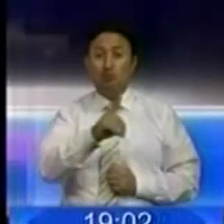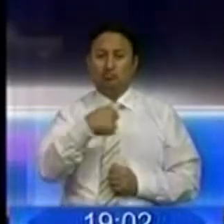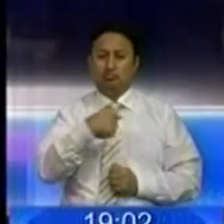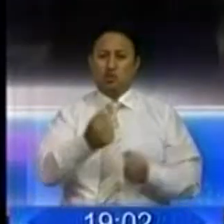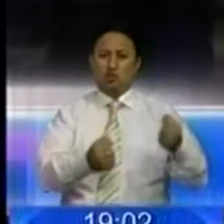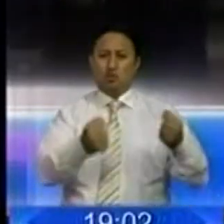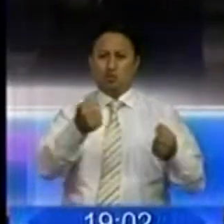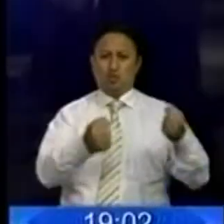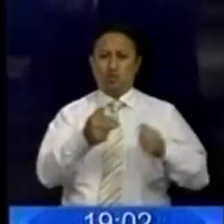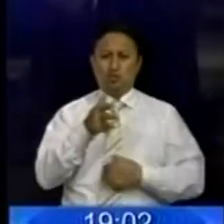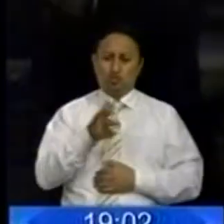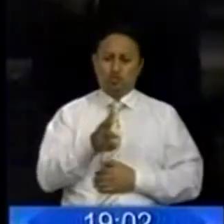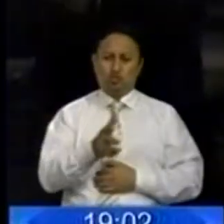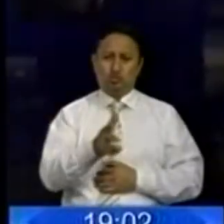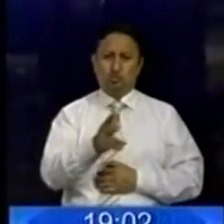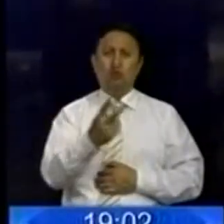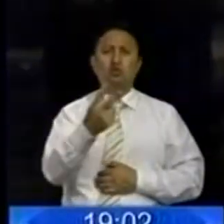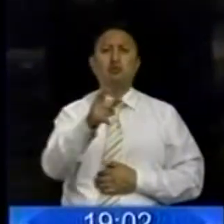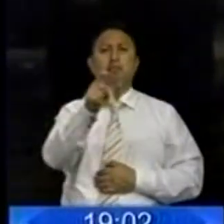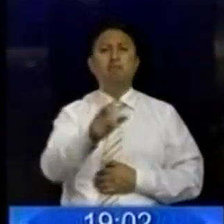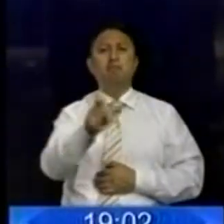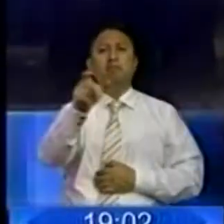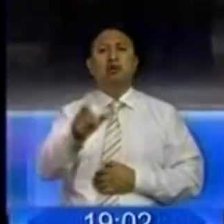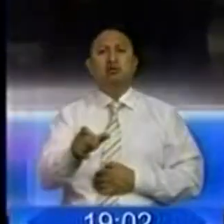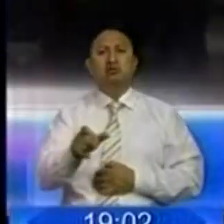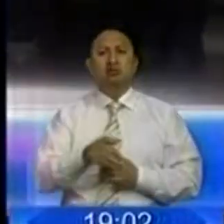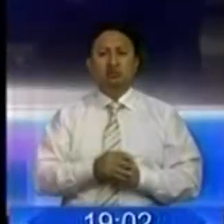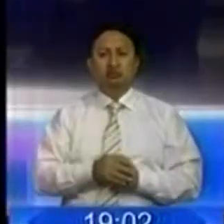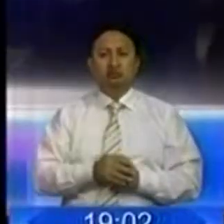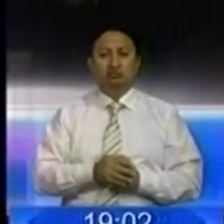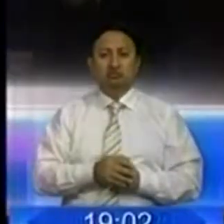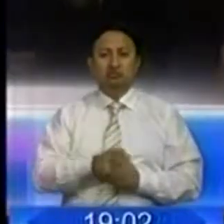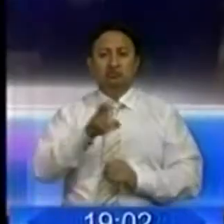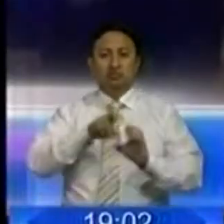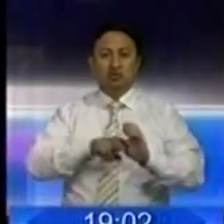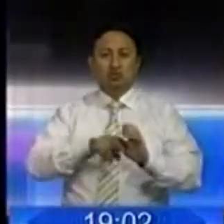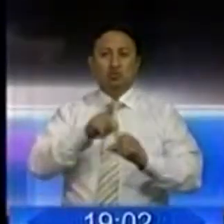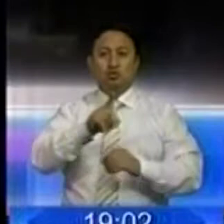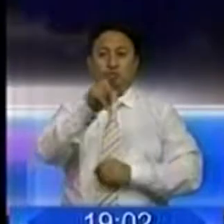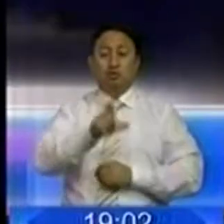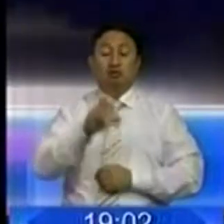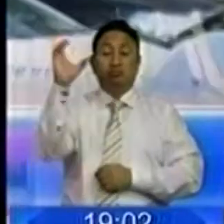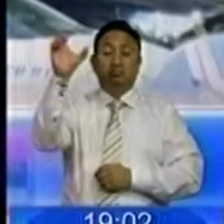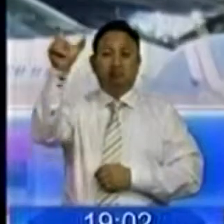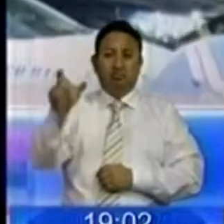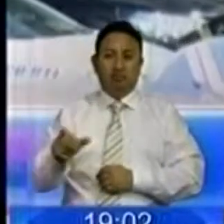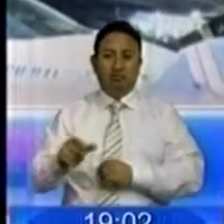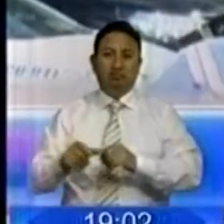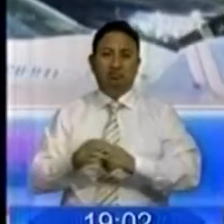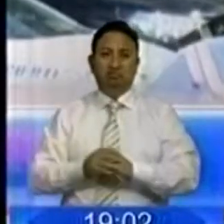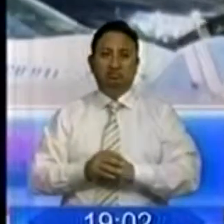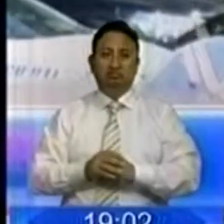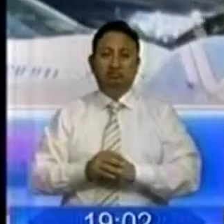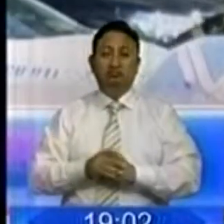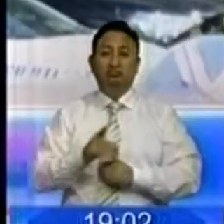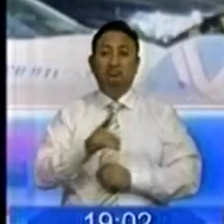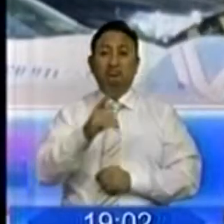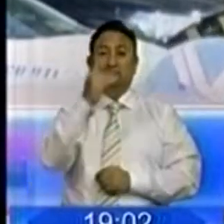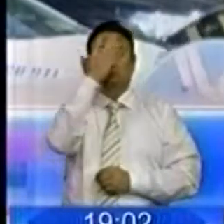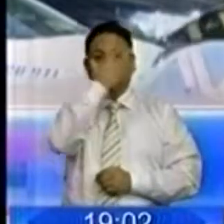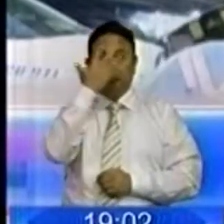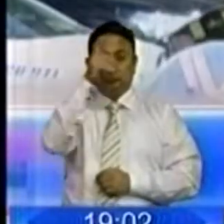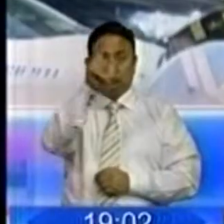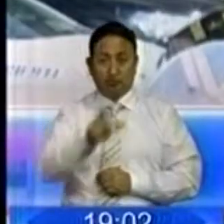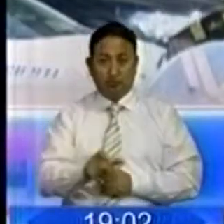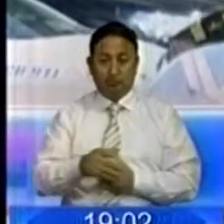con dos ocupantes donde estaba abordado por un ciudadano colombiano un ciudadano afro ecuatoriano